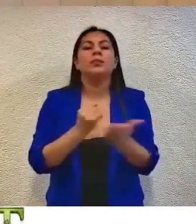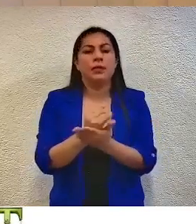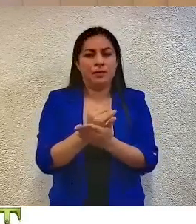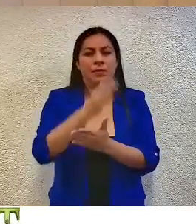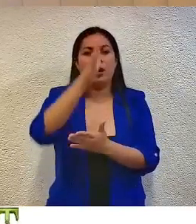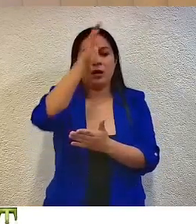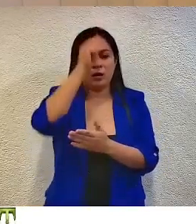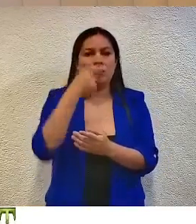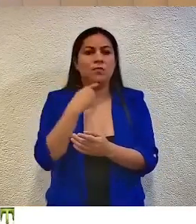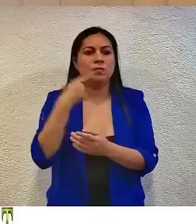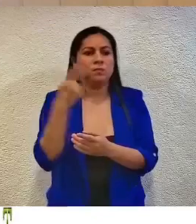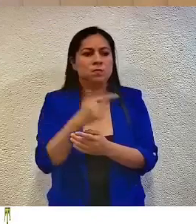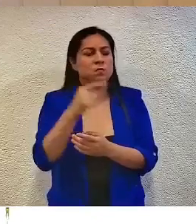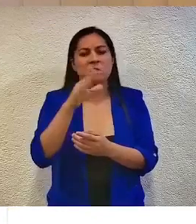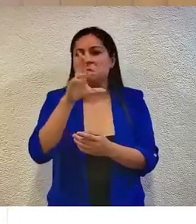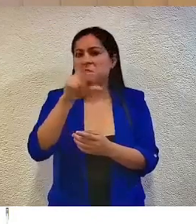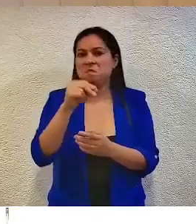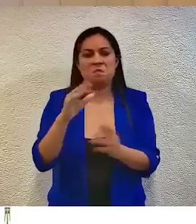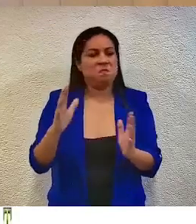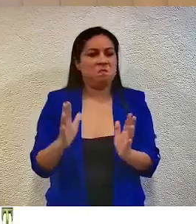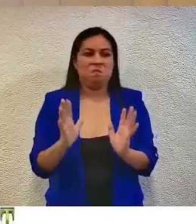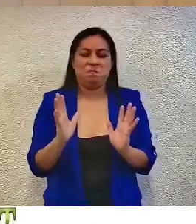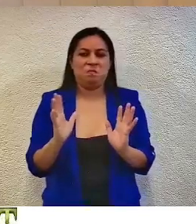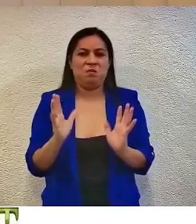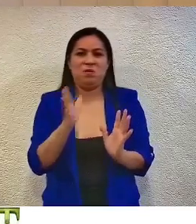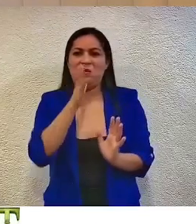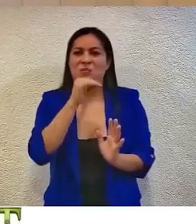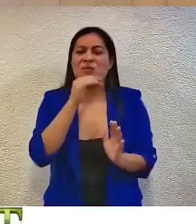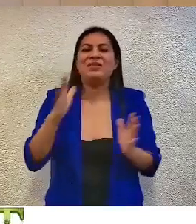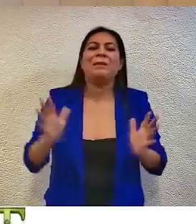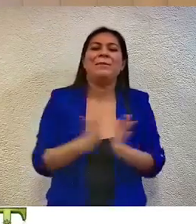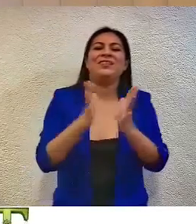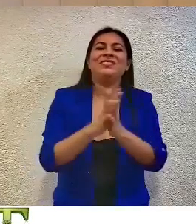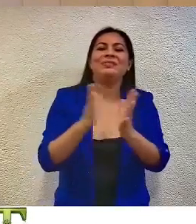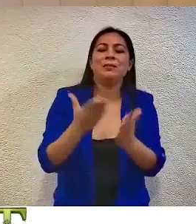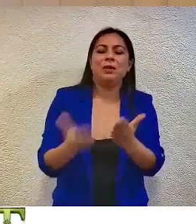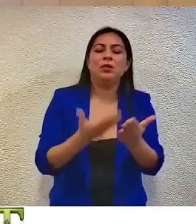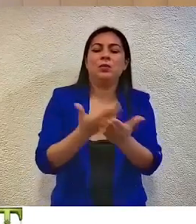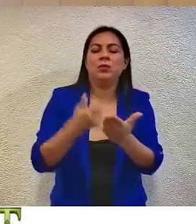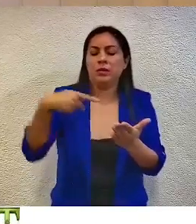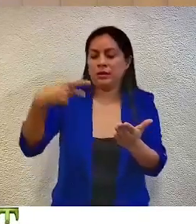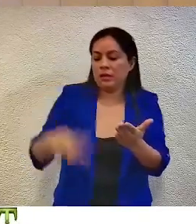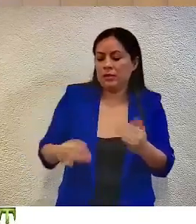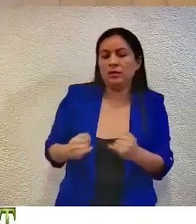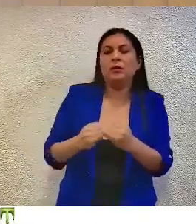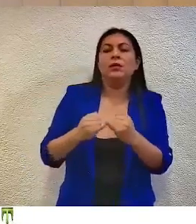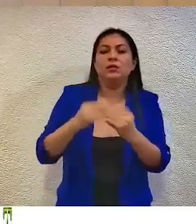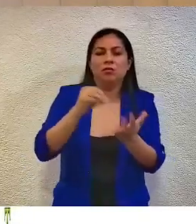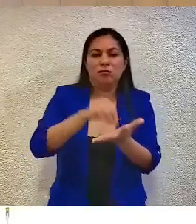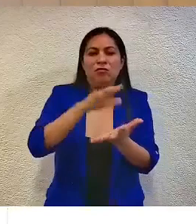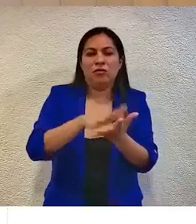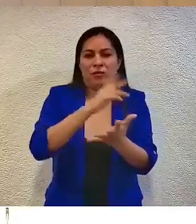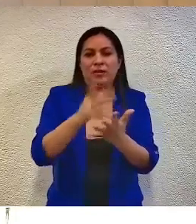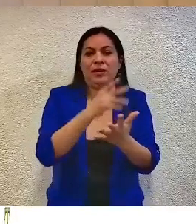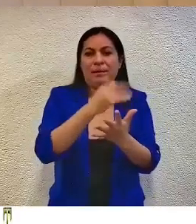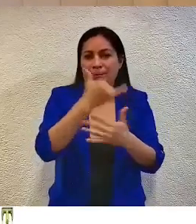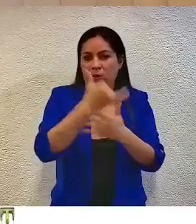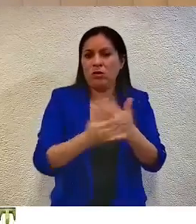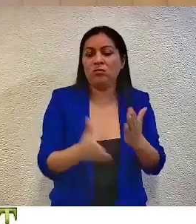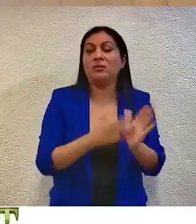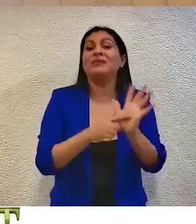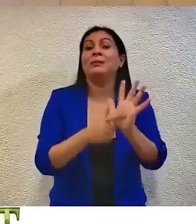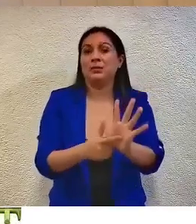acuerdo impugnado su incompetencia para conocer de la controversia planteada, lo que este tribunal en pleno confirma en el proyecto que se presenta.